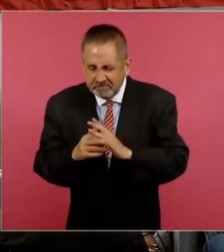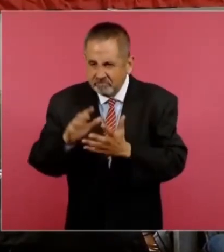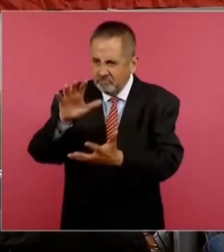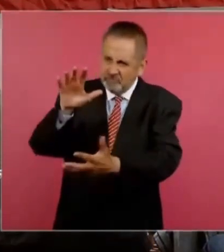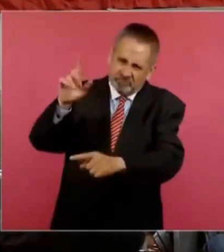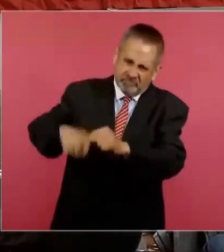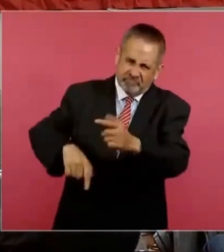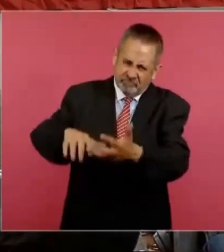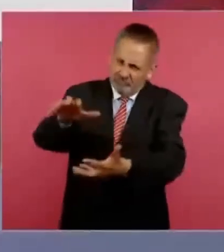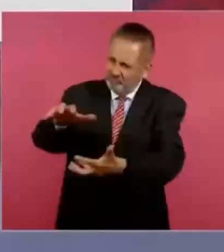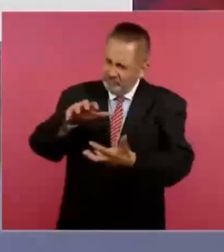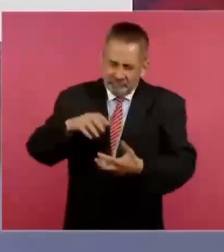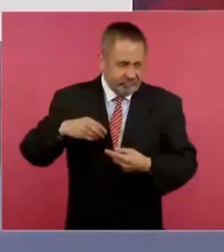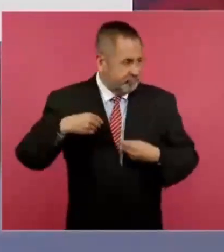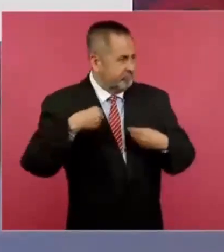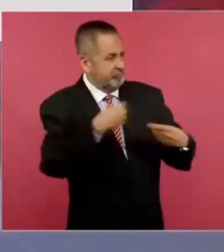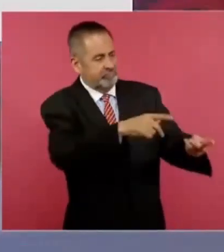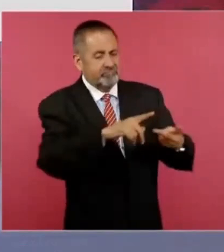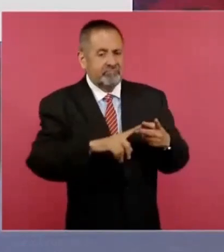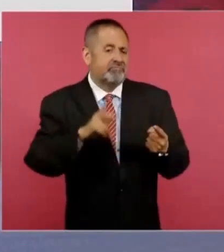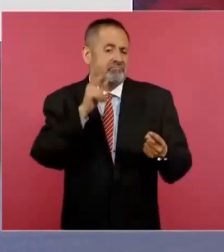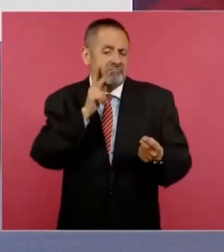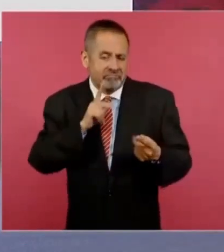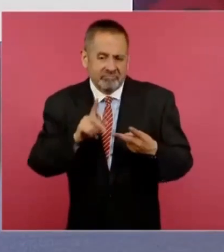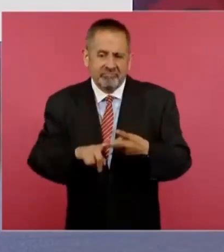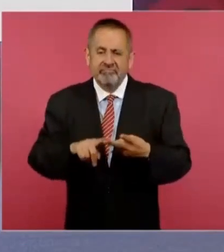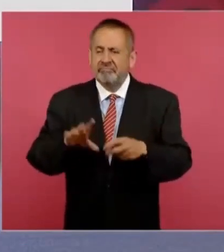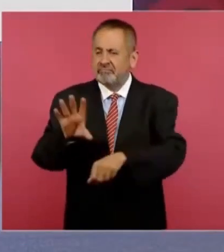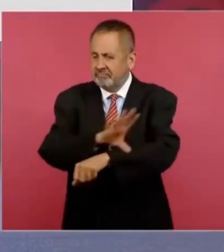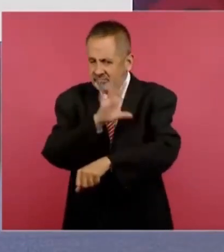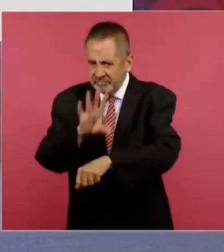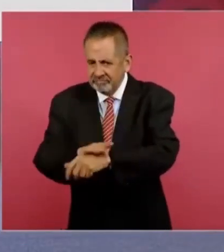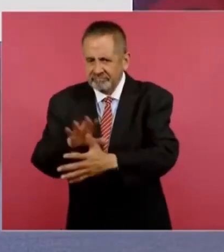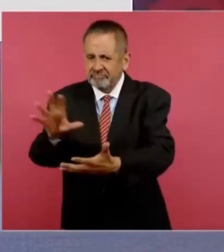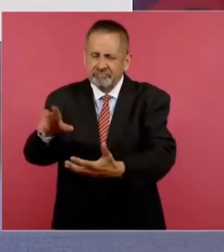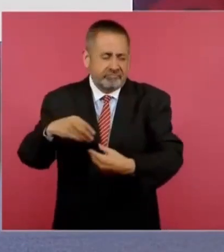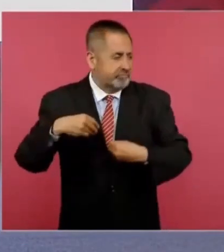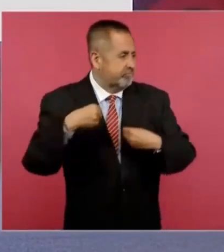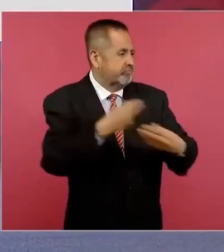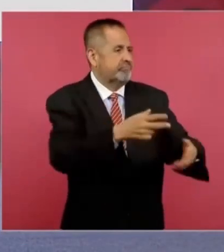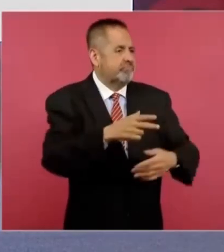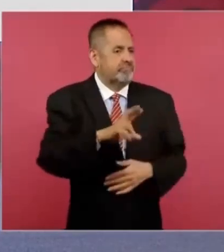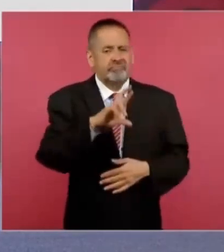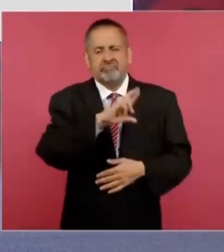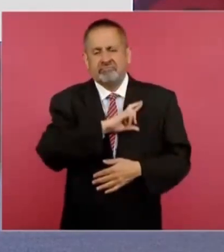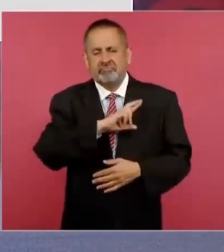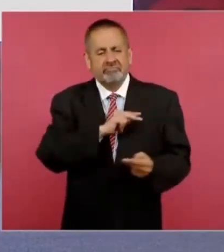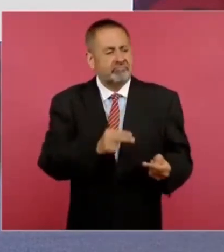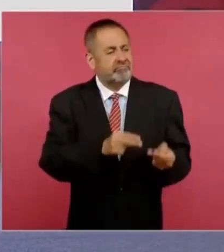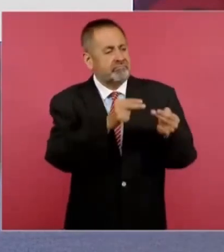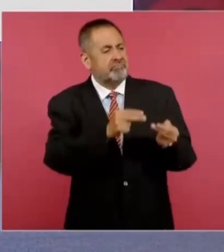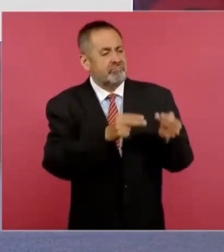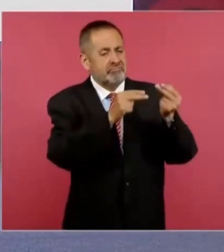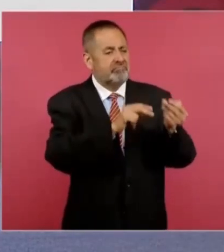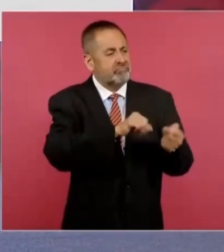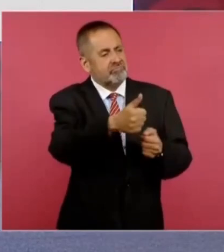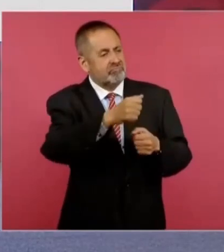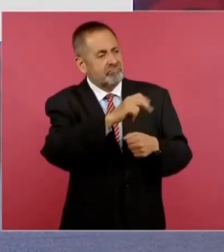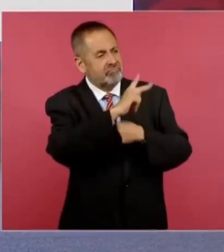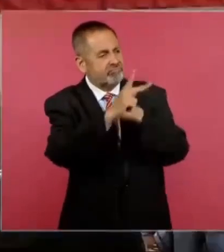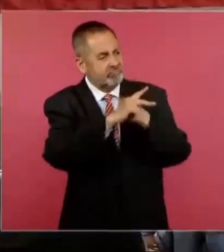entregar de nuevo el petróleo y nuestros recursos a los inversionistas